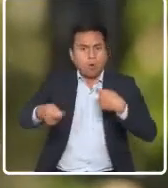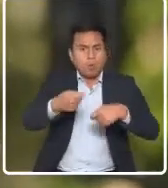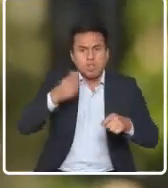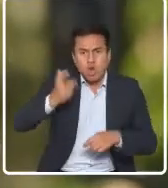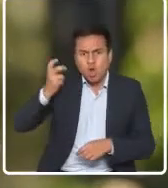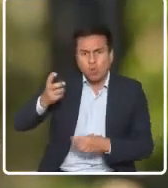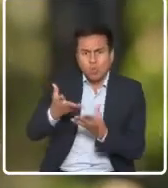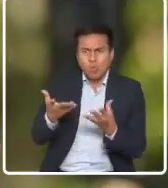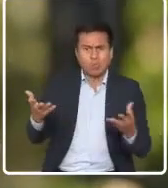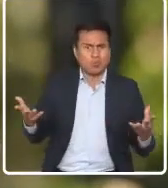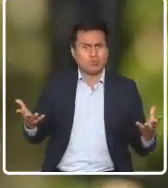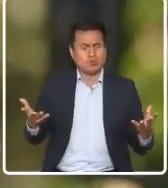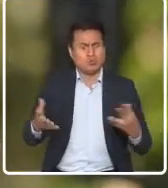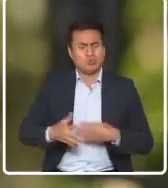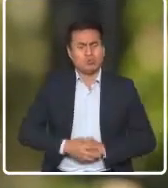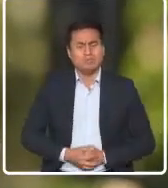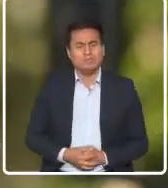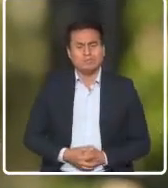comercio,